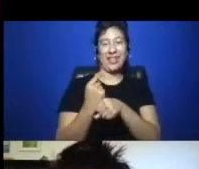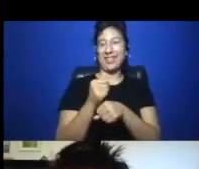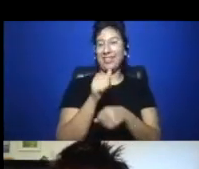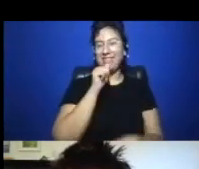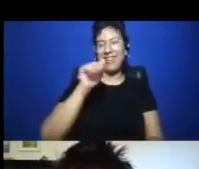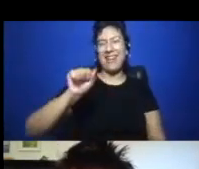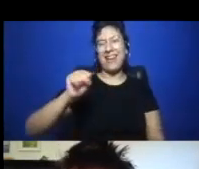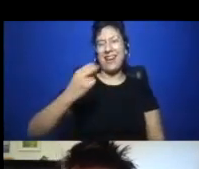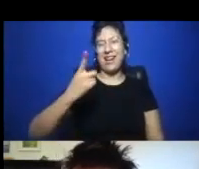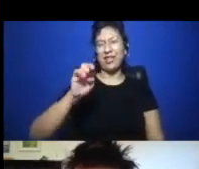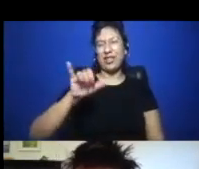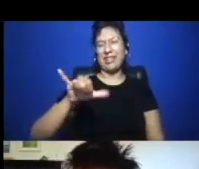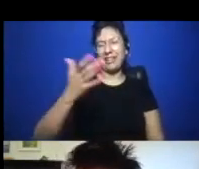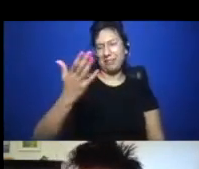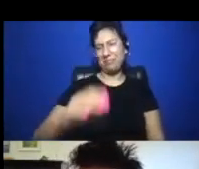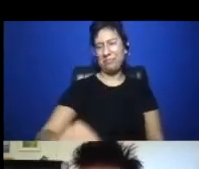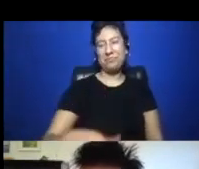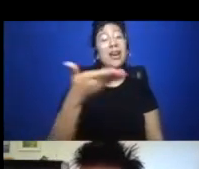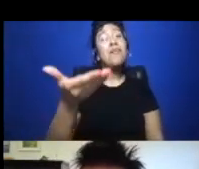número 31.